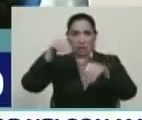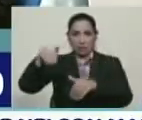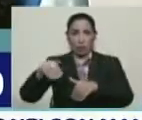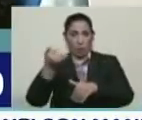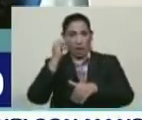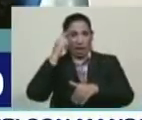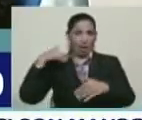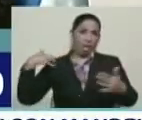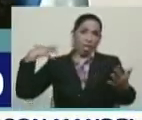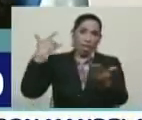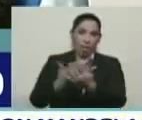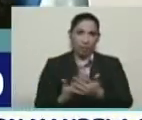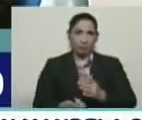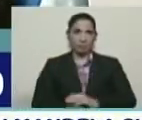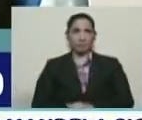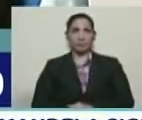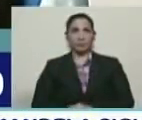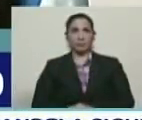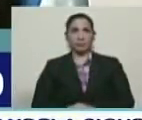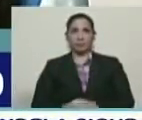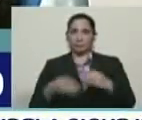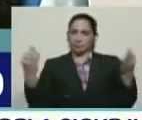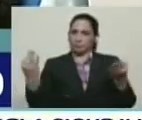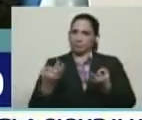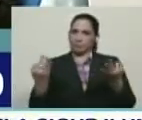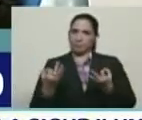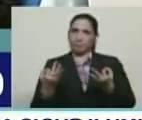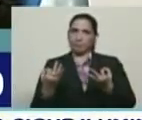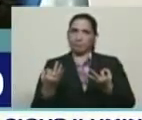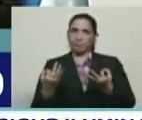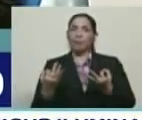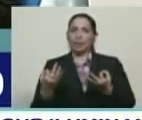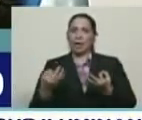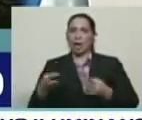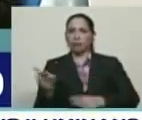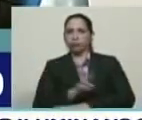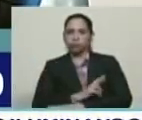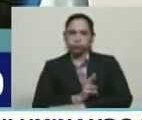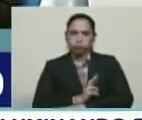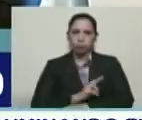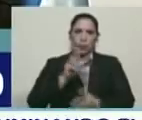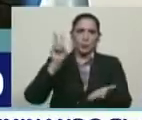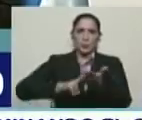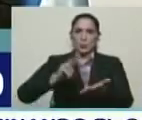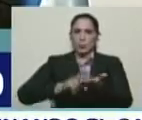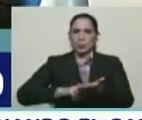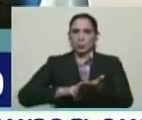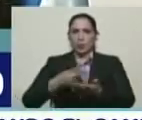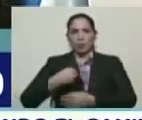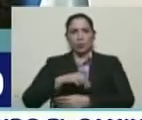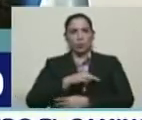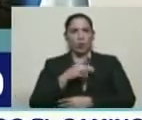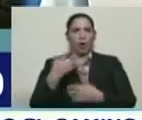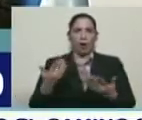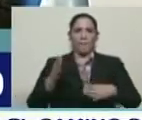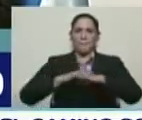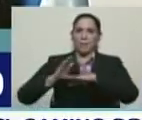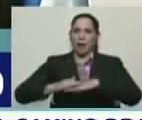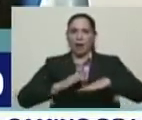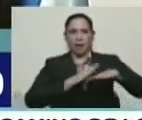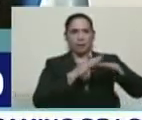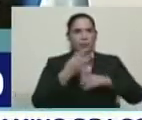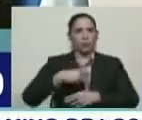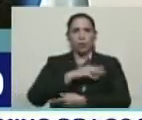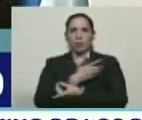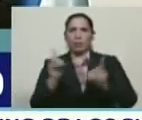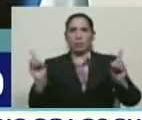la realidad de los hechos, con la veracidad de los hechos, que nuestra democracia, más allá de cualquier